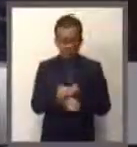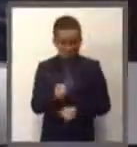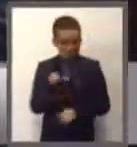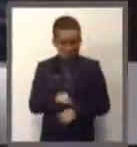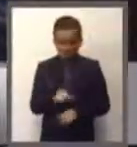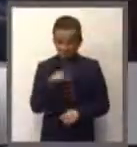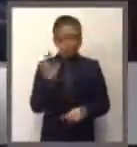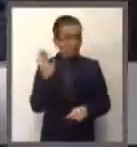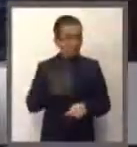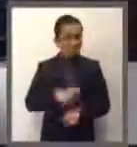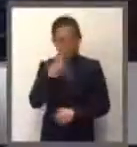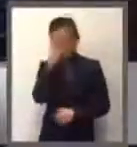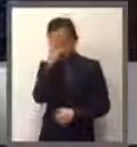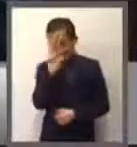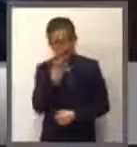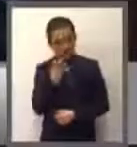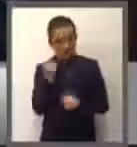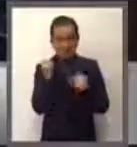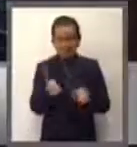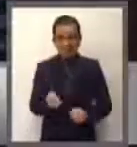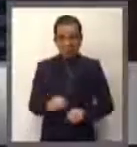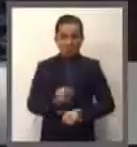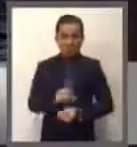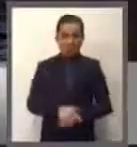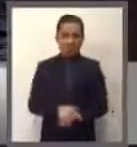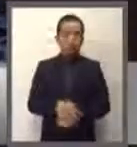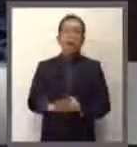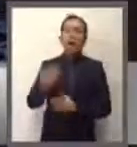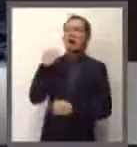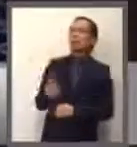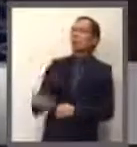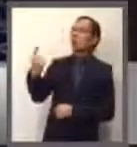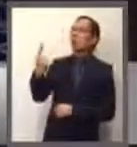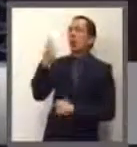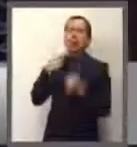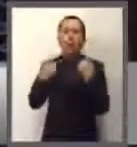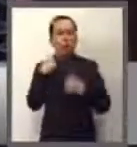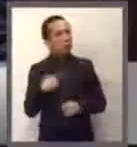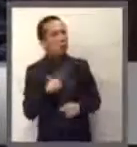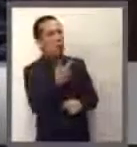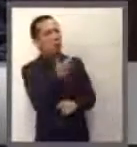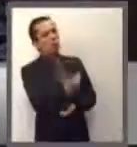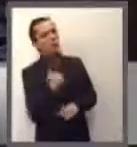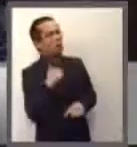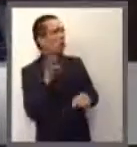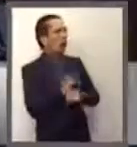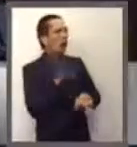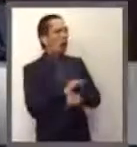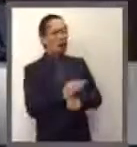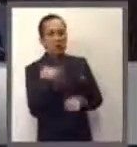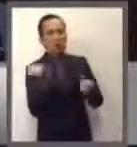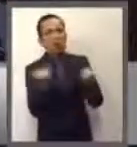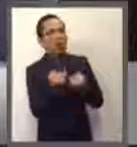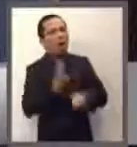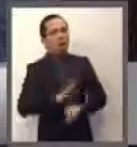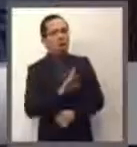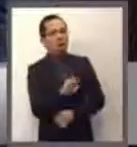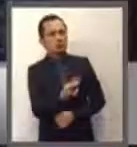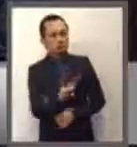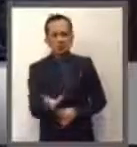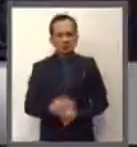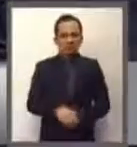que alguien lloró porque iba a defender el peso como un perro, y empezaron las desgracias de este país hasta